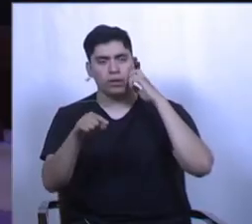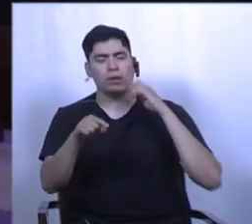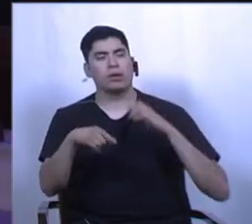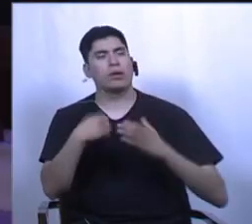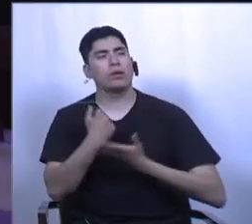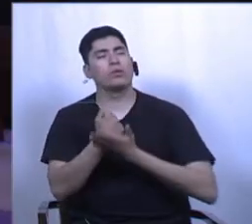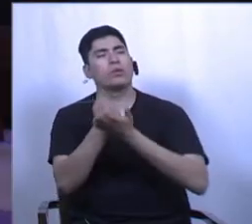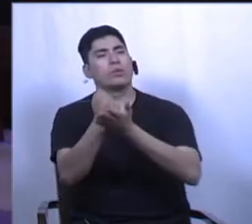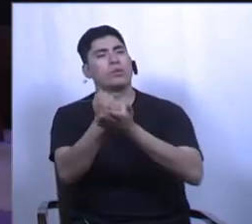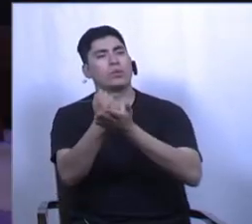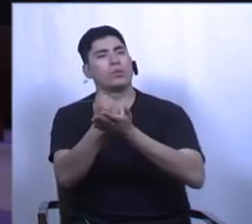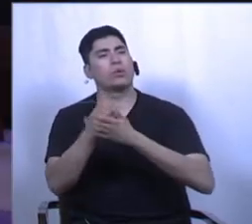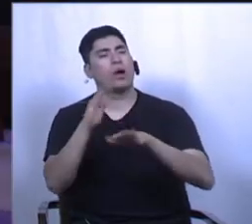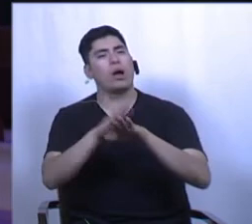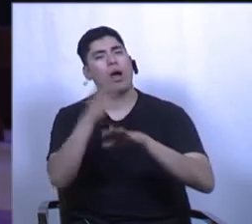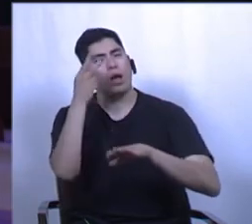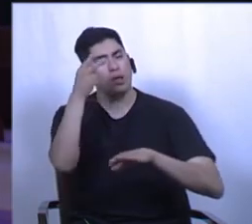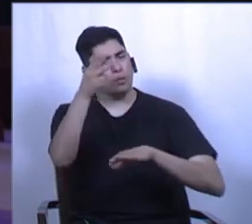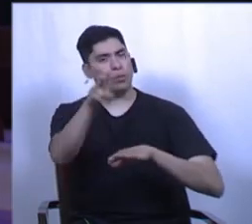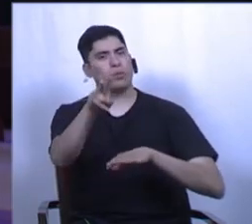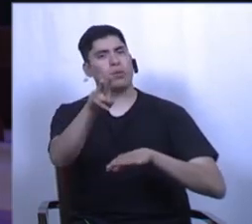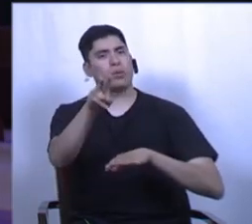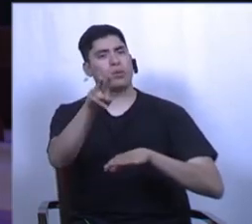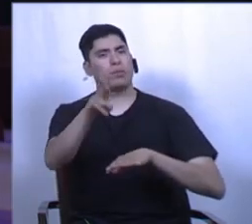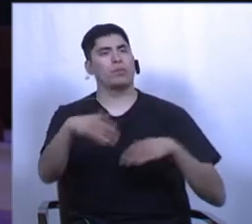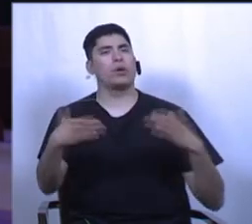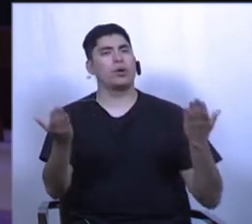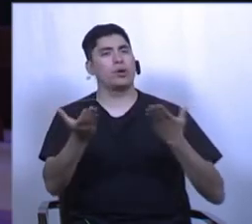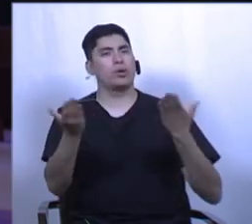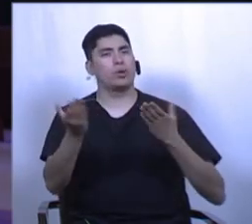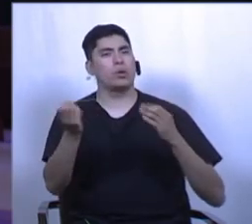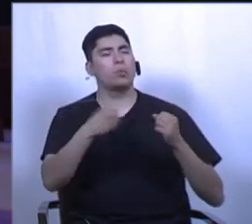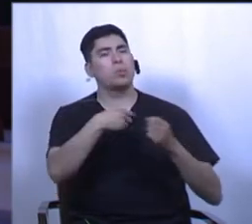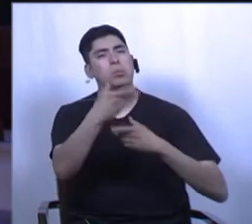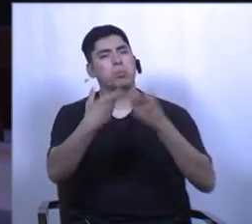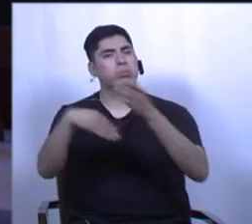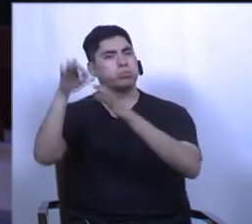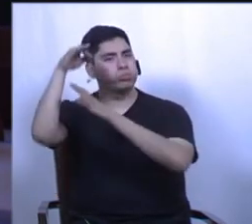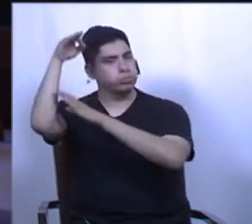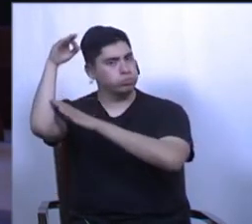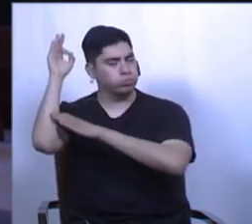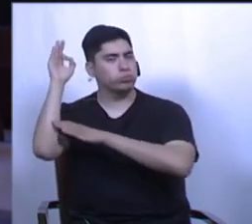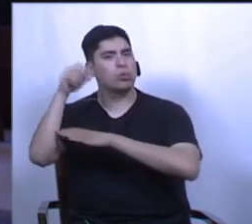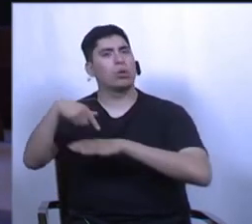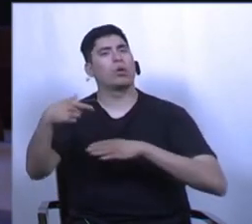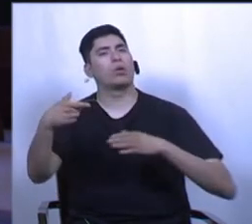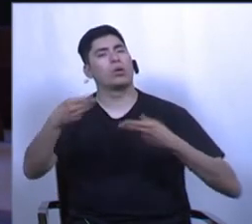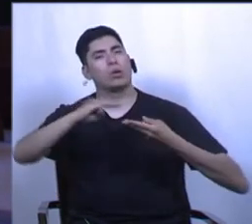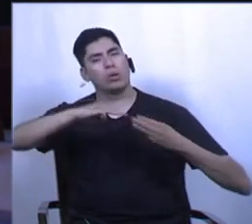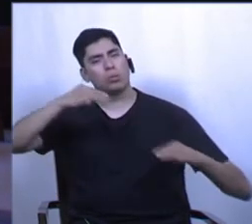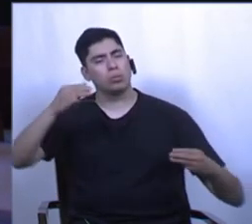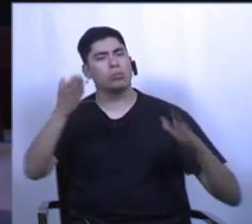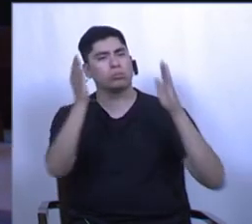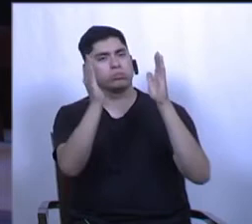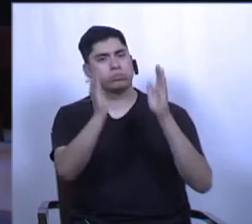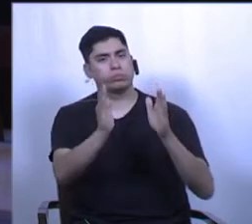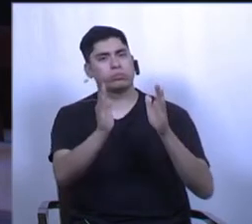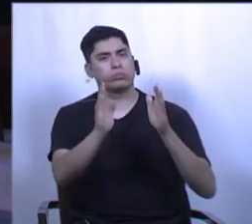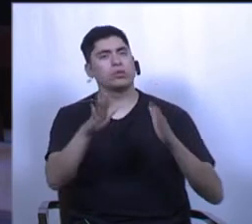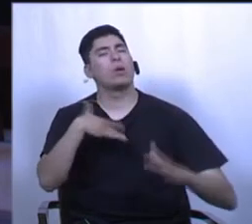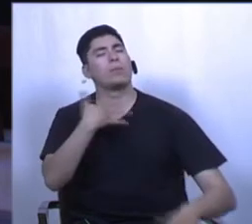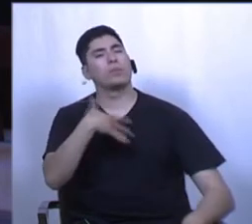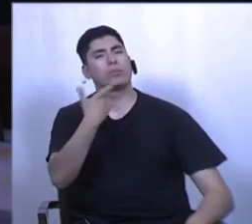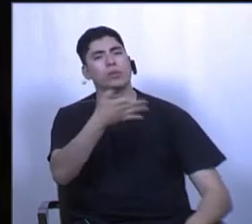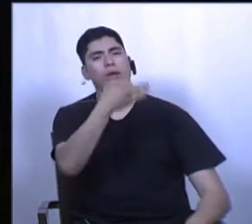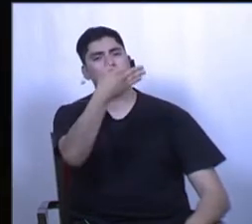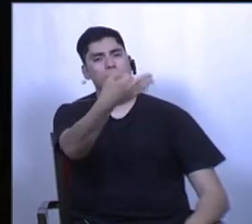a permitir a ver cómo se esparcen las células muertas en este modelo. Y lo que me gustaría decirles con respecto